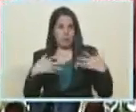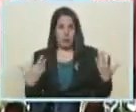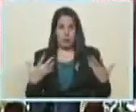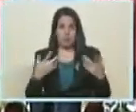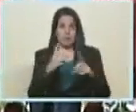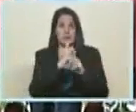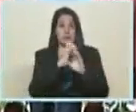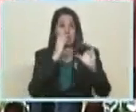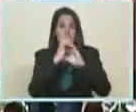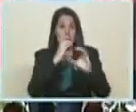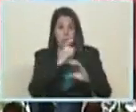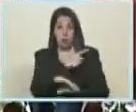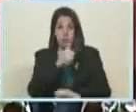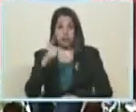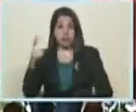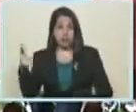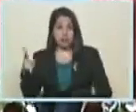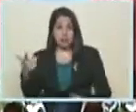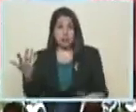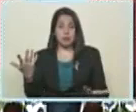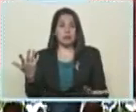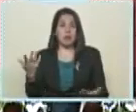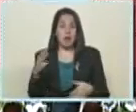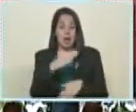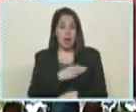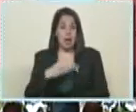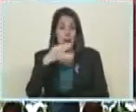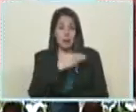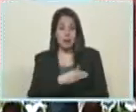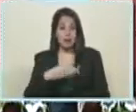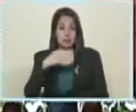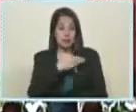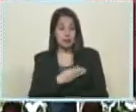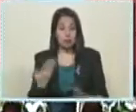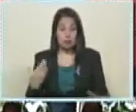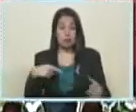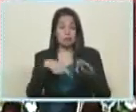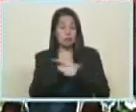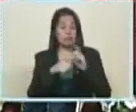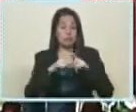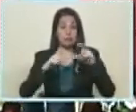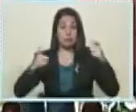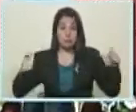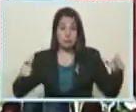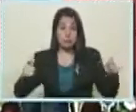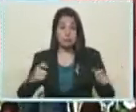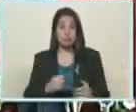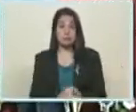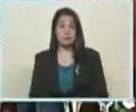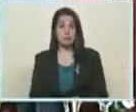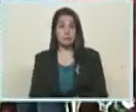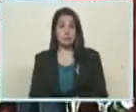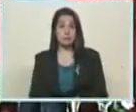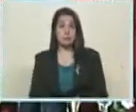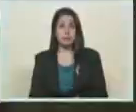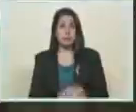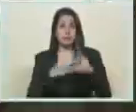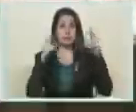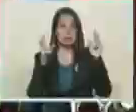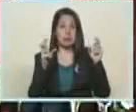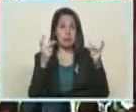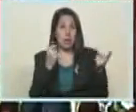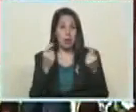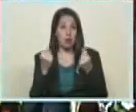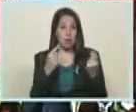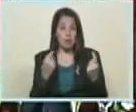de transporte, de los temas de las misiones y grandes misiones, de los temas de la